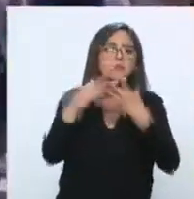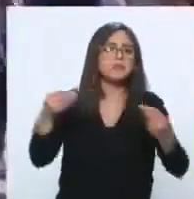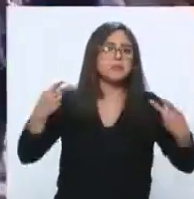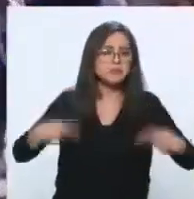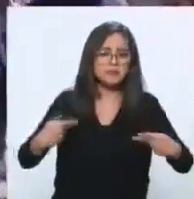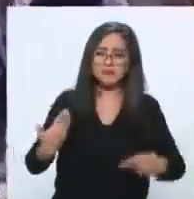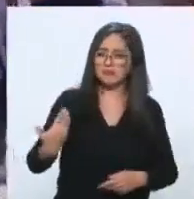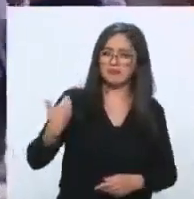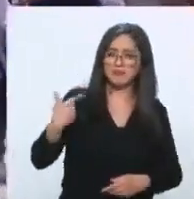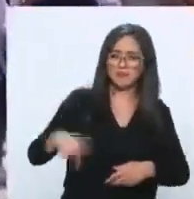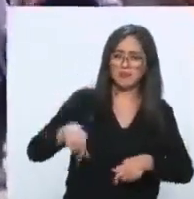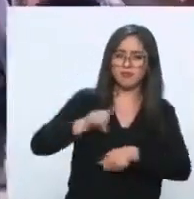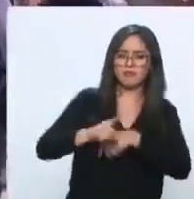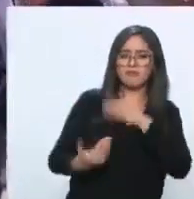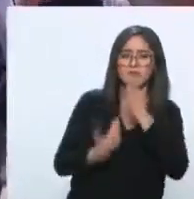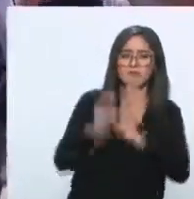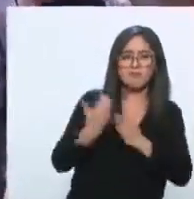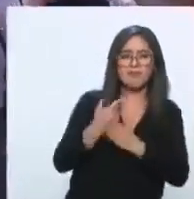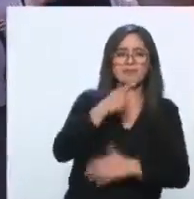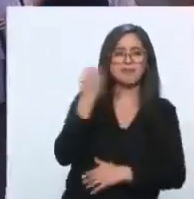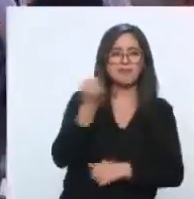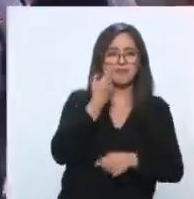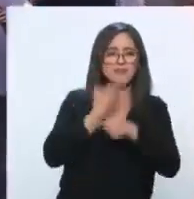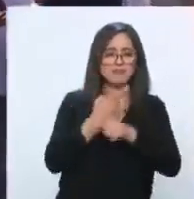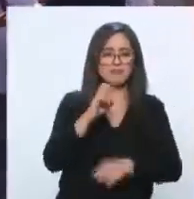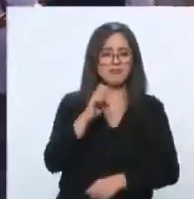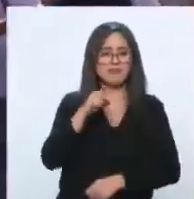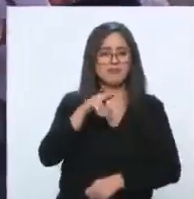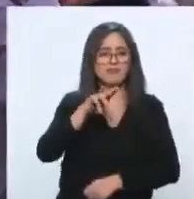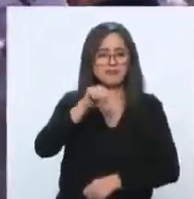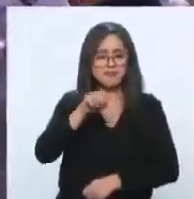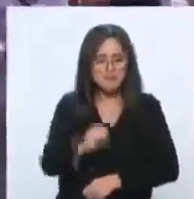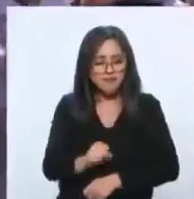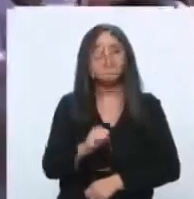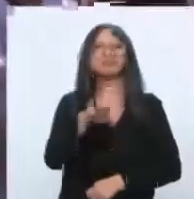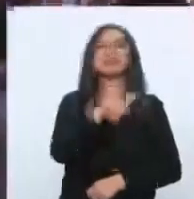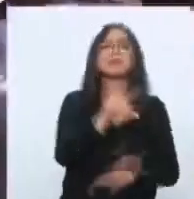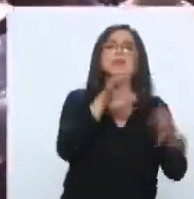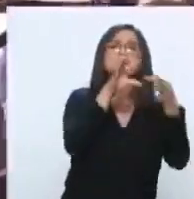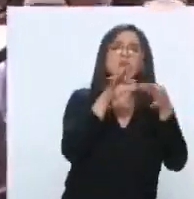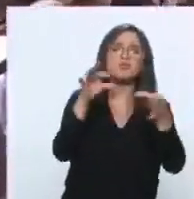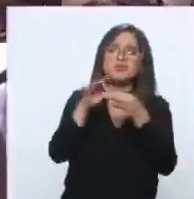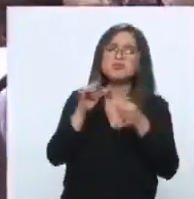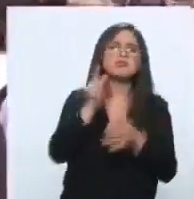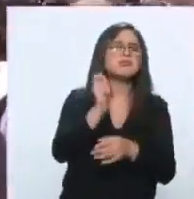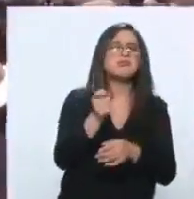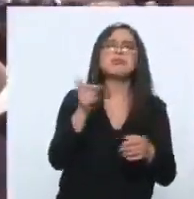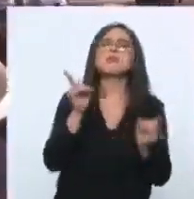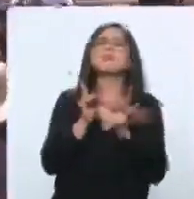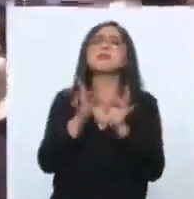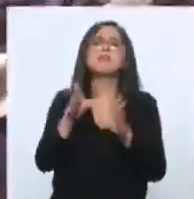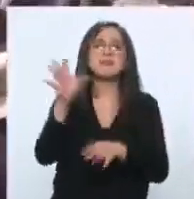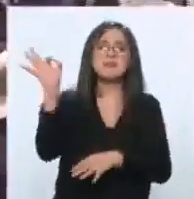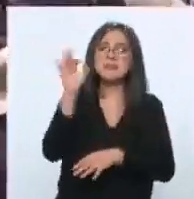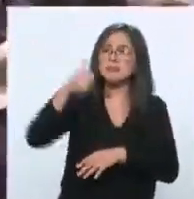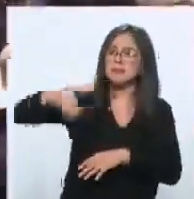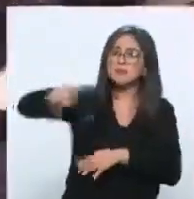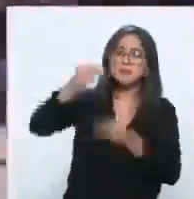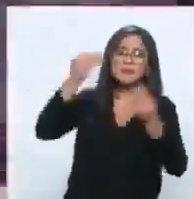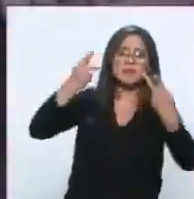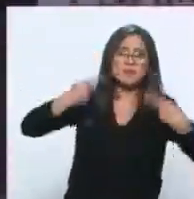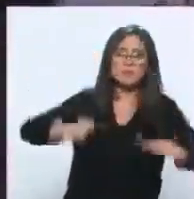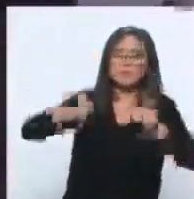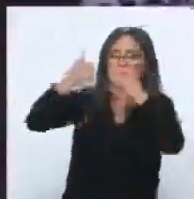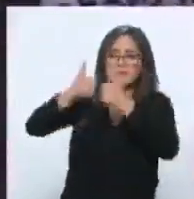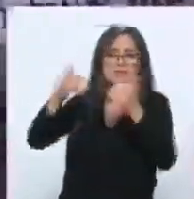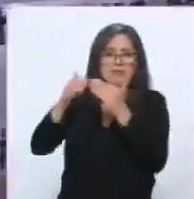subsecretario Encinas el día de hoy. Pues se puede deber a varias razones. Uno, la pandemia; otra también que puede ser